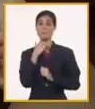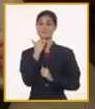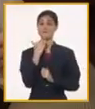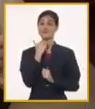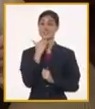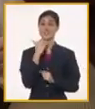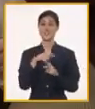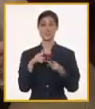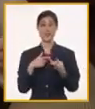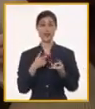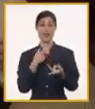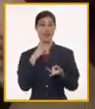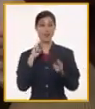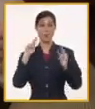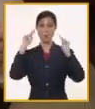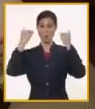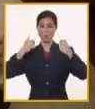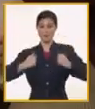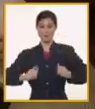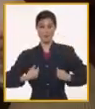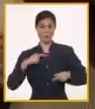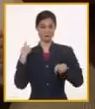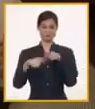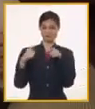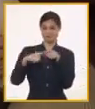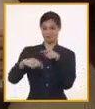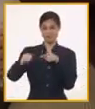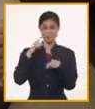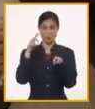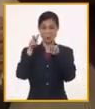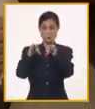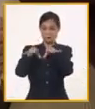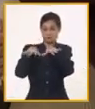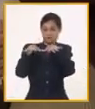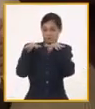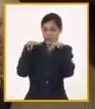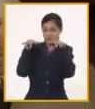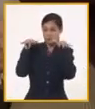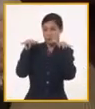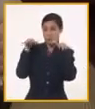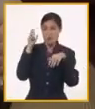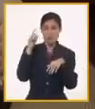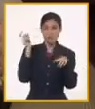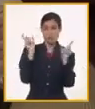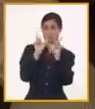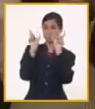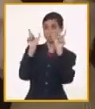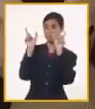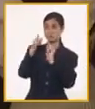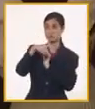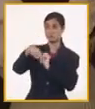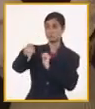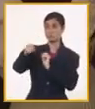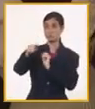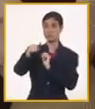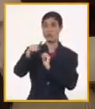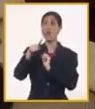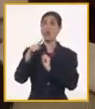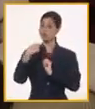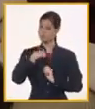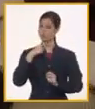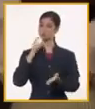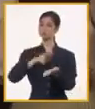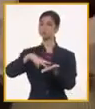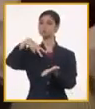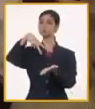con uniforme ahí en el cine. Entonces yo salgo por el lado, así por el costado, y ya dos de ellos